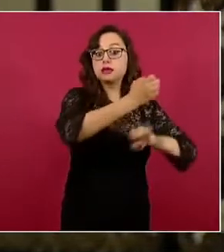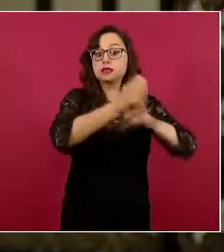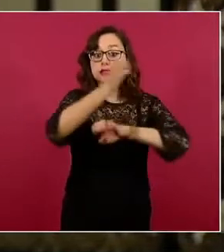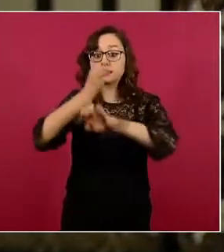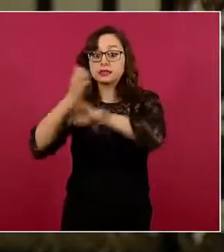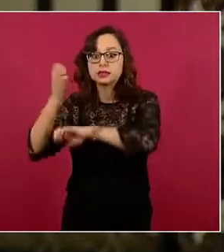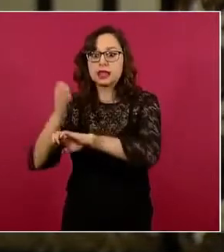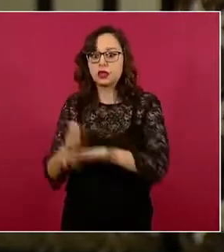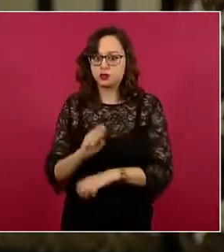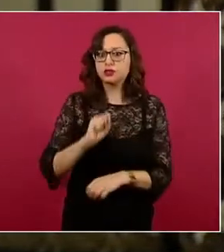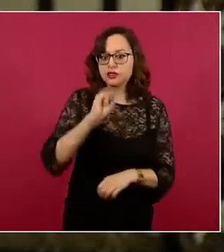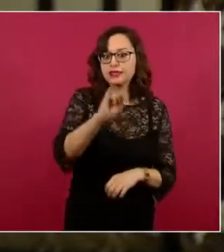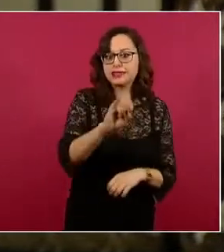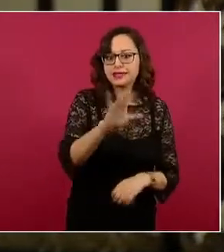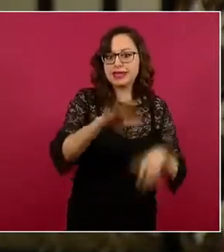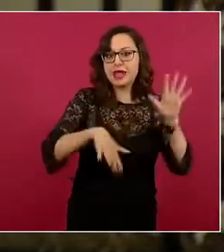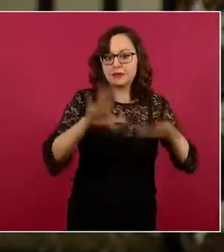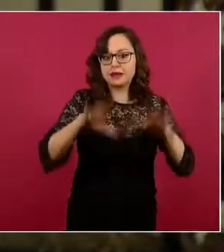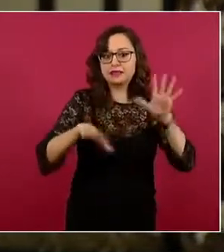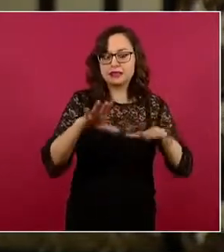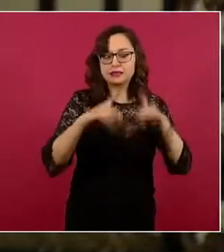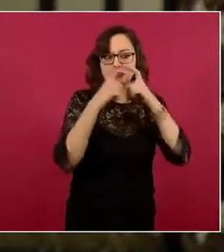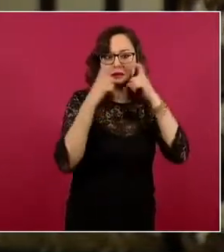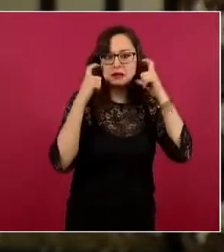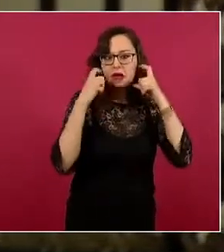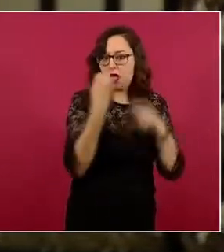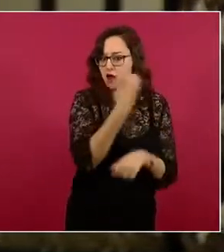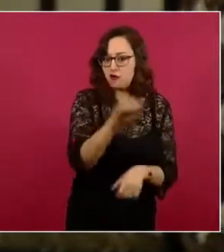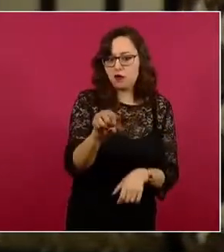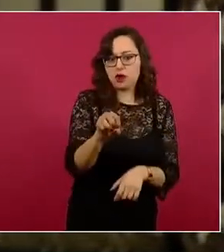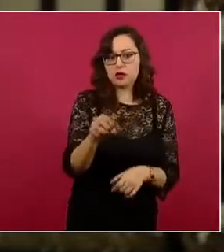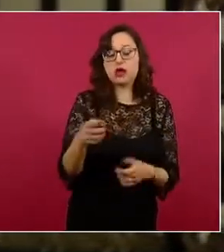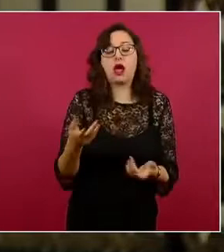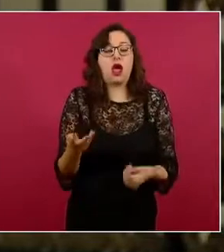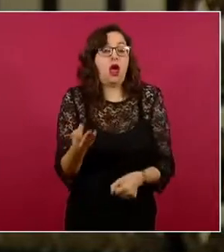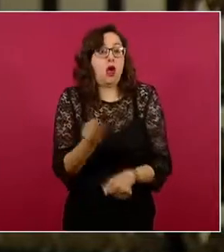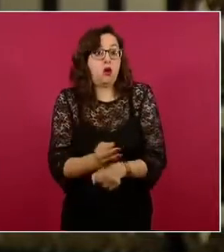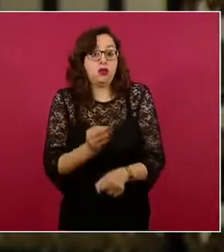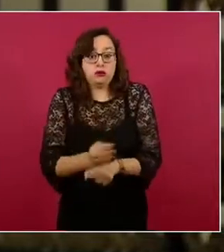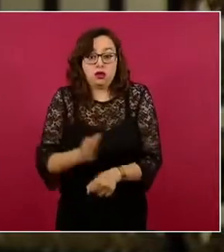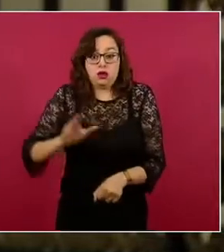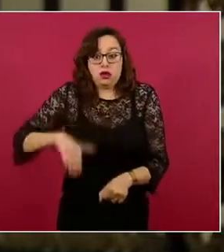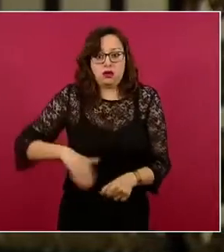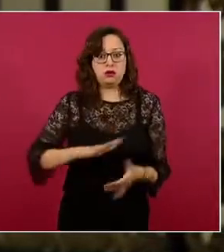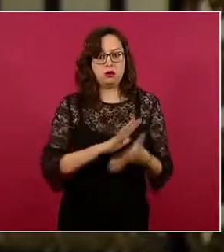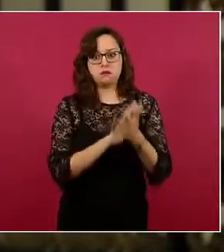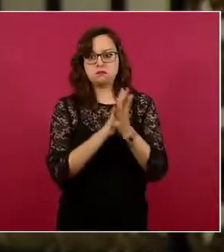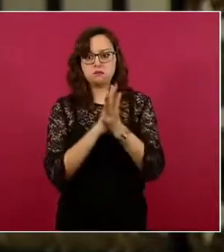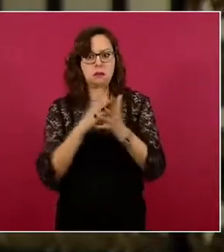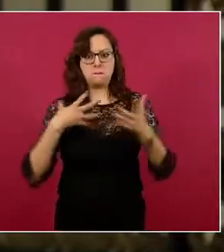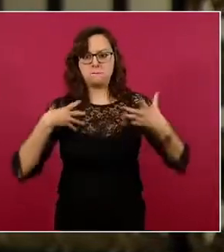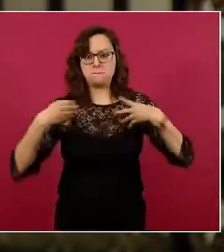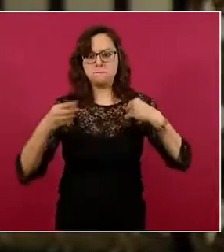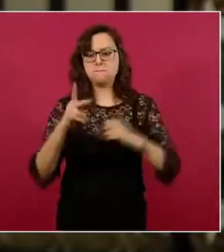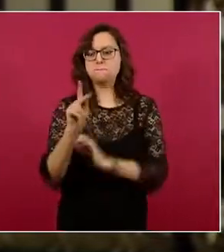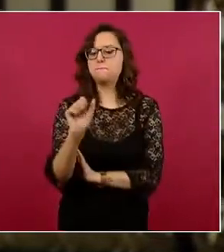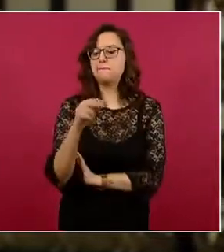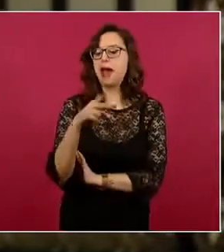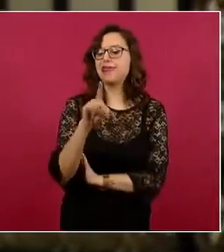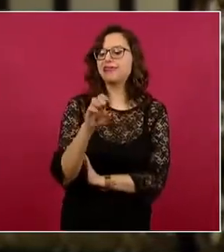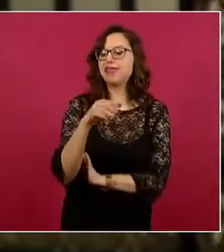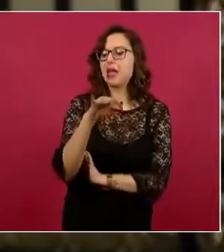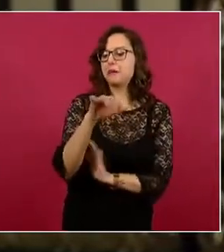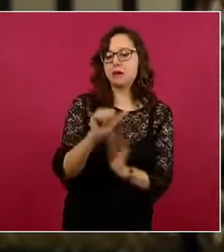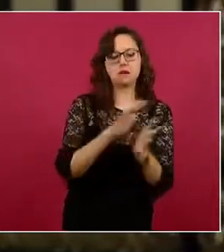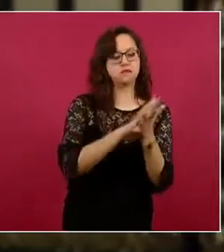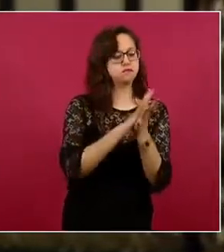han comentado de la pandemia, del estado de la pandemia, ya que se está transitando a un estado endémico, ¿cuál sería la recomendación? Aquí en la Ciudad